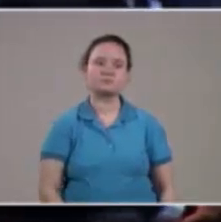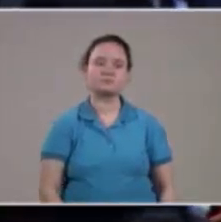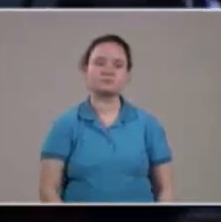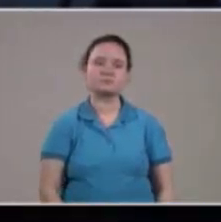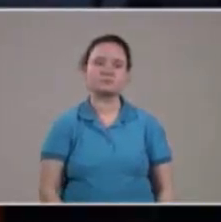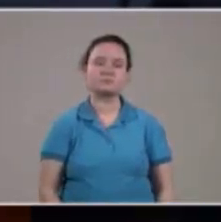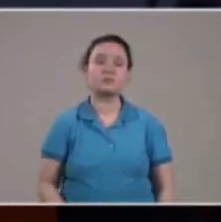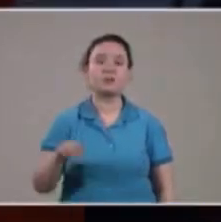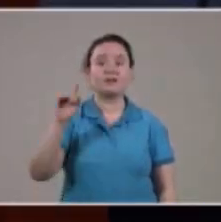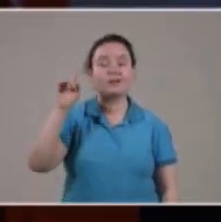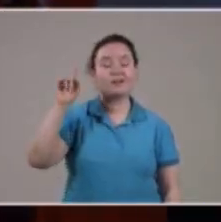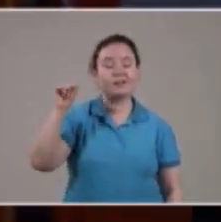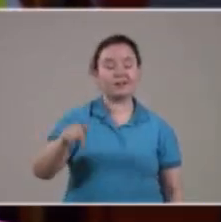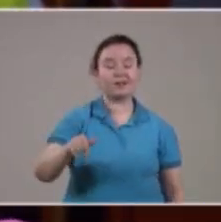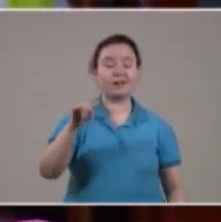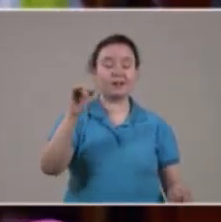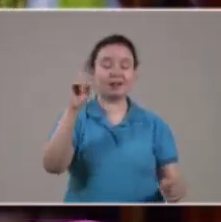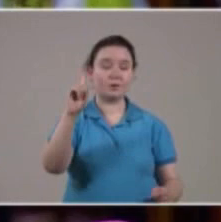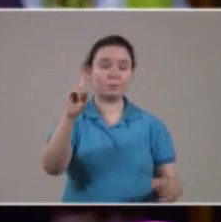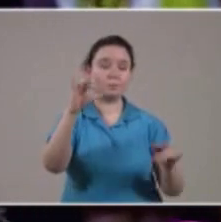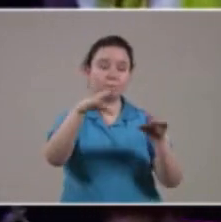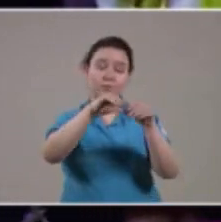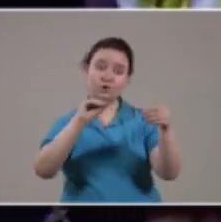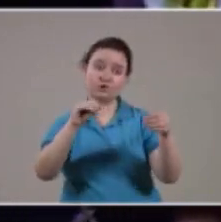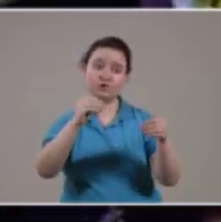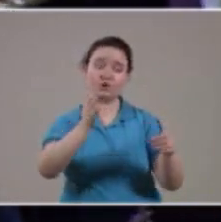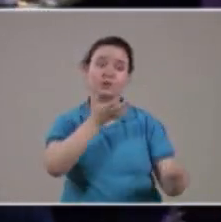Ahí hay un pedazo de pan